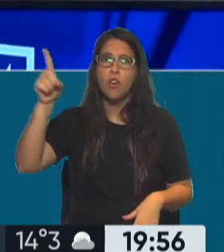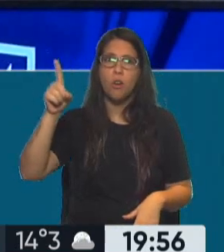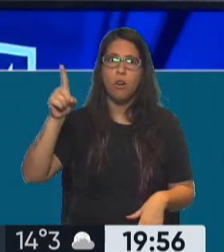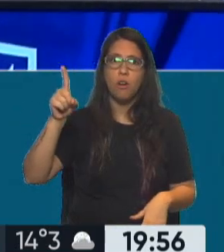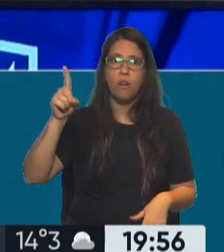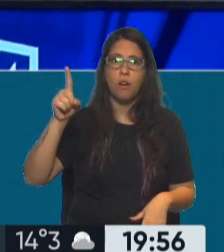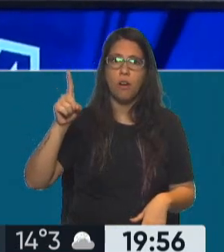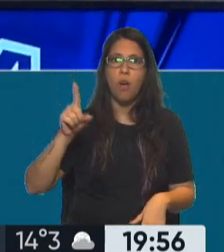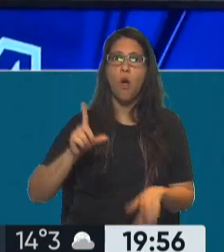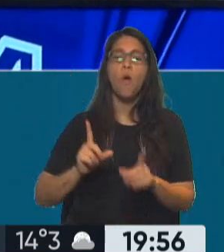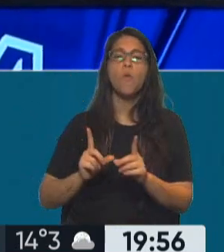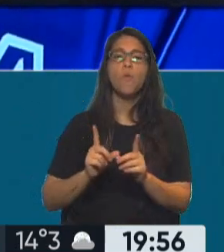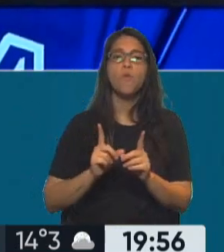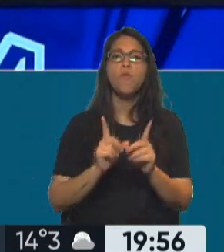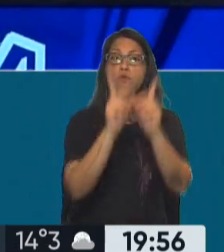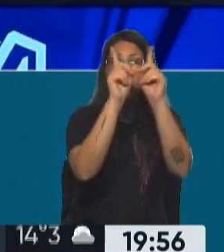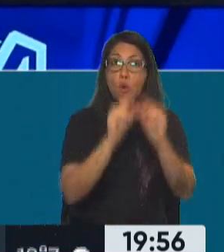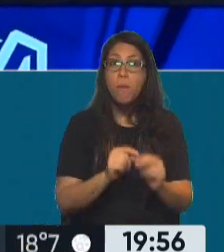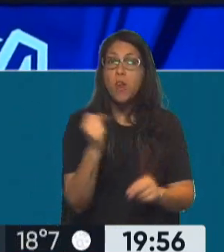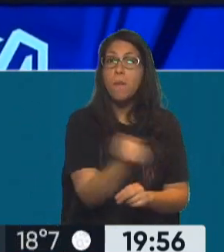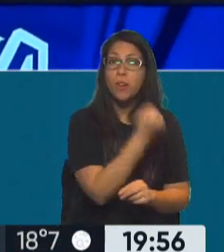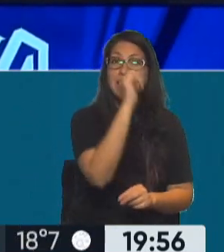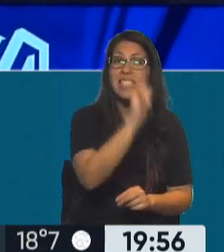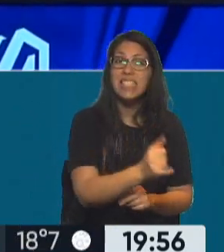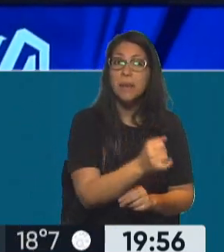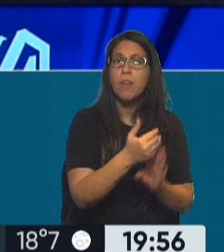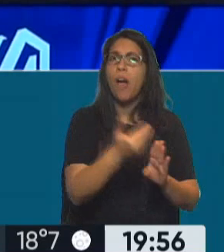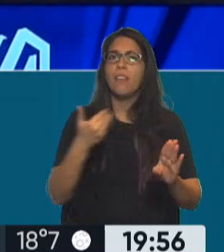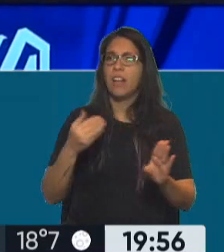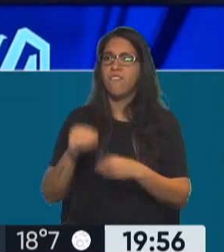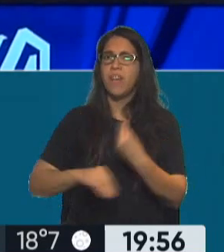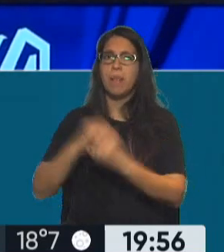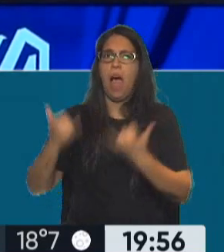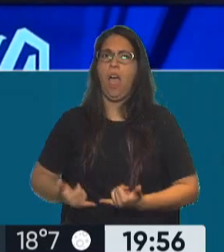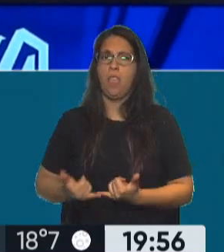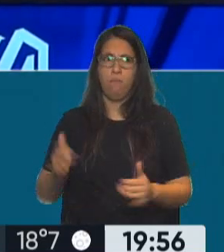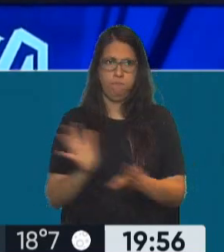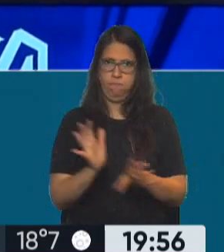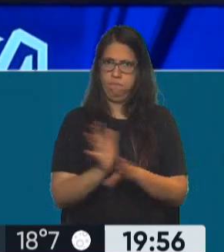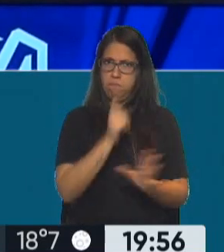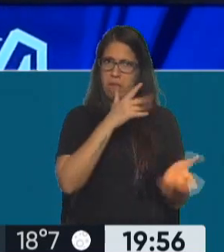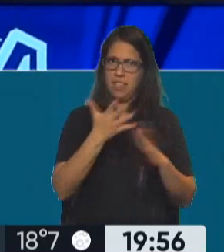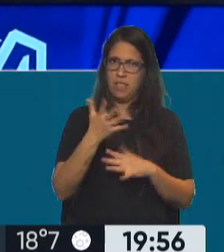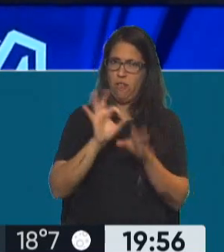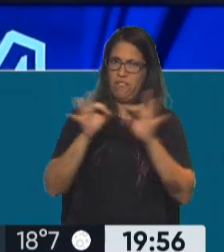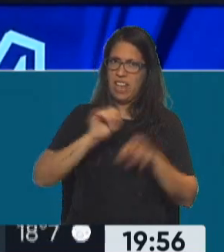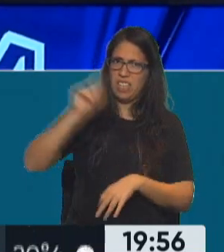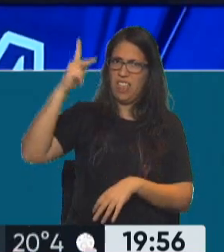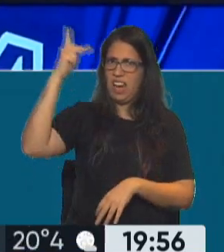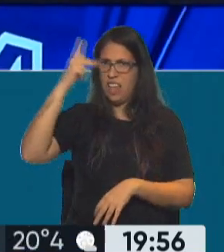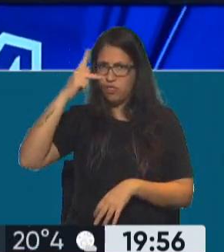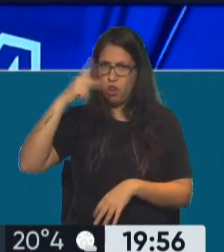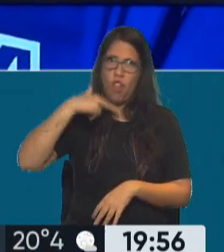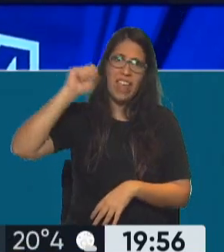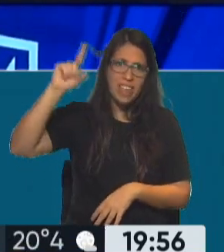números con la gente adentro, porque dijo, los números importan, pero hay que entender que detrás hay familias. Casi lo mismo. Lo está diciendo casi lo mismo. Sí.